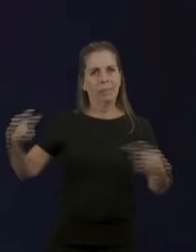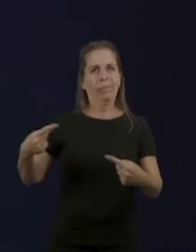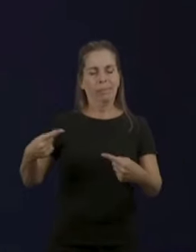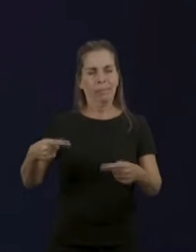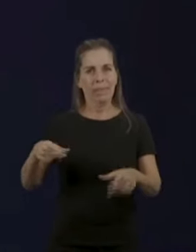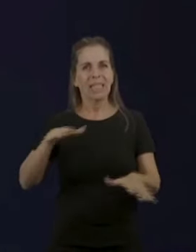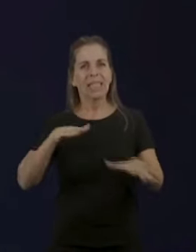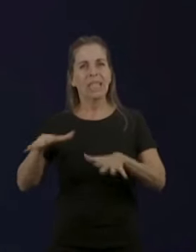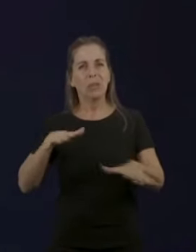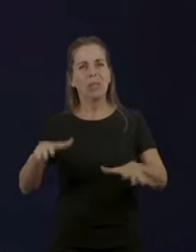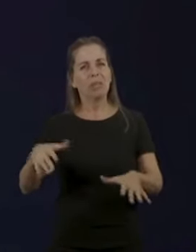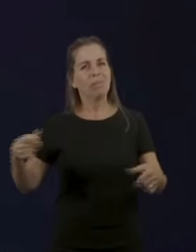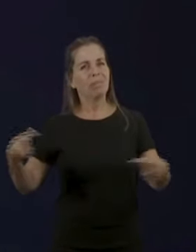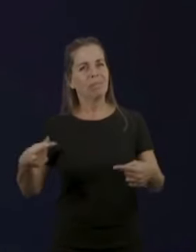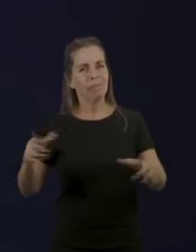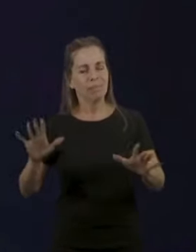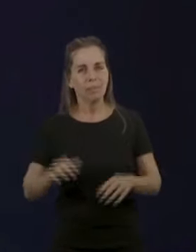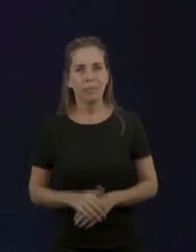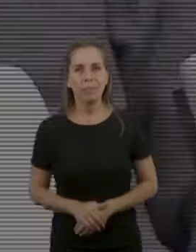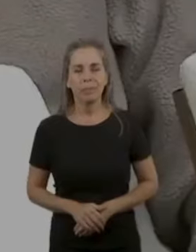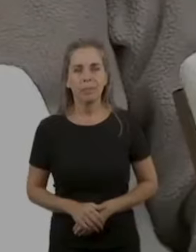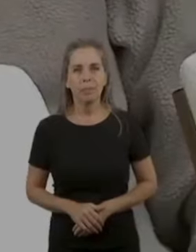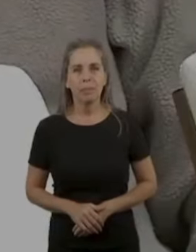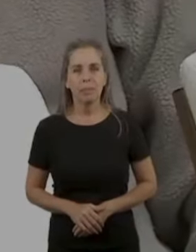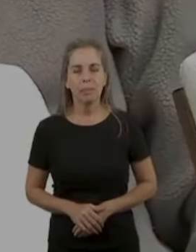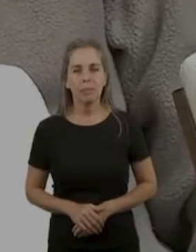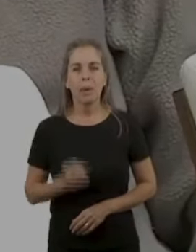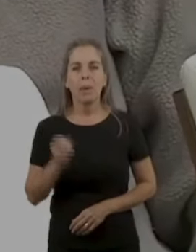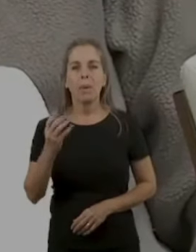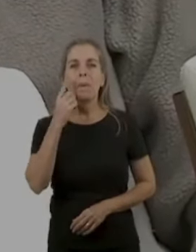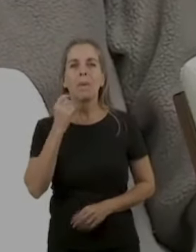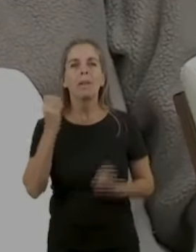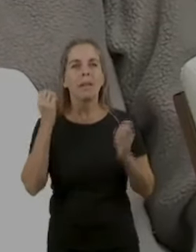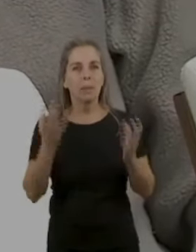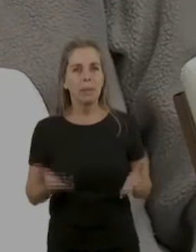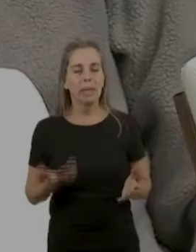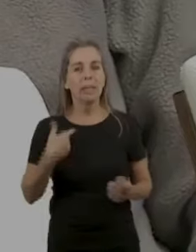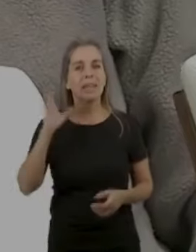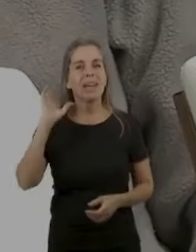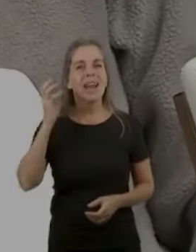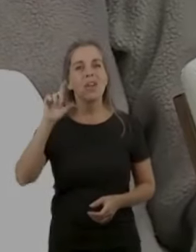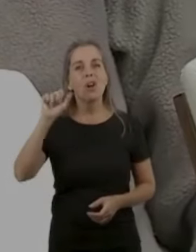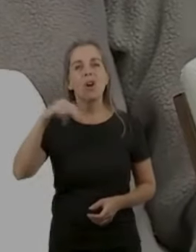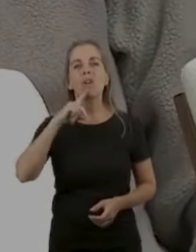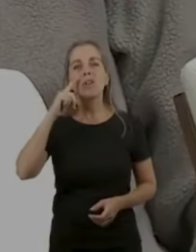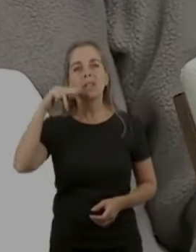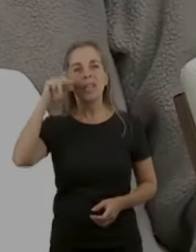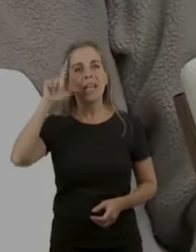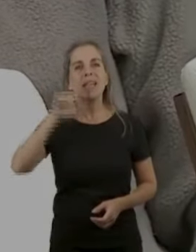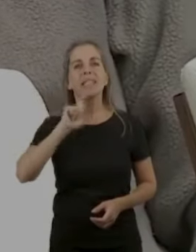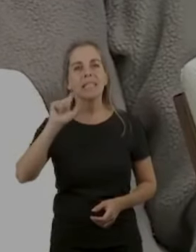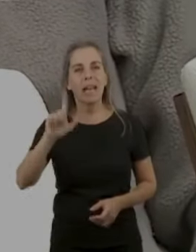situación exótica Buen día Pablo gagliano de radio continental con respecto a la relación con